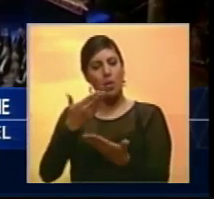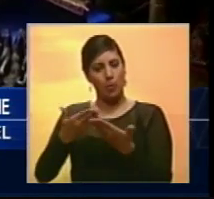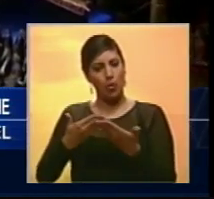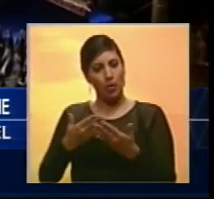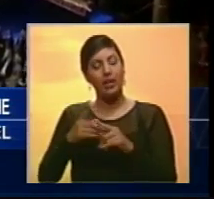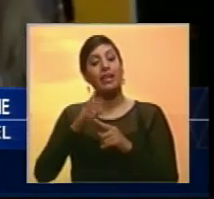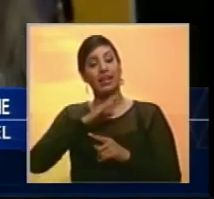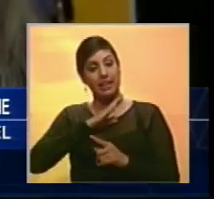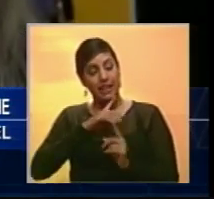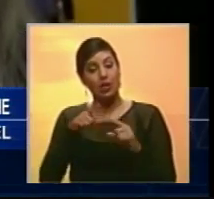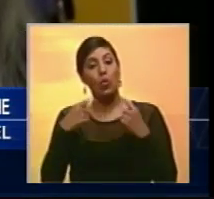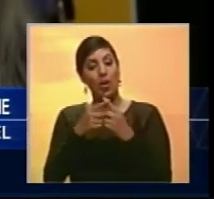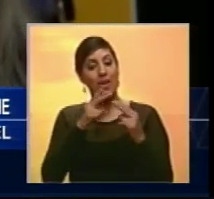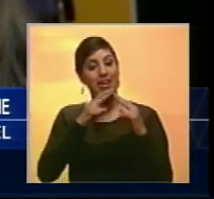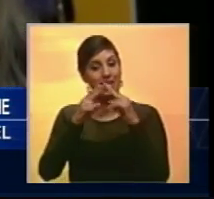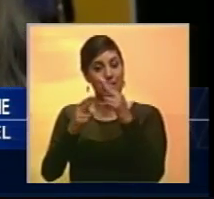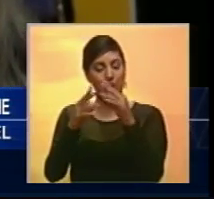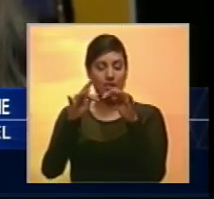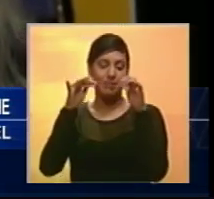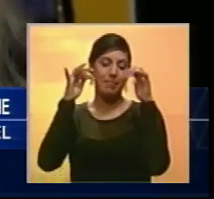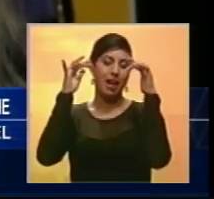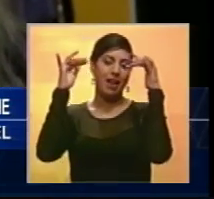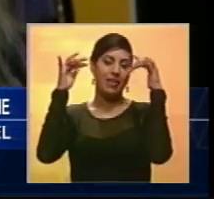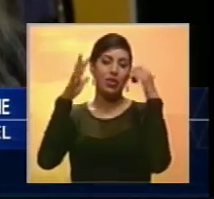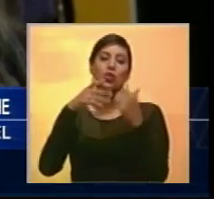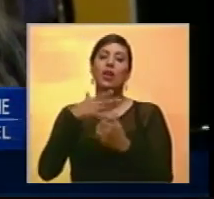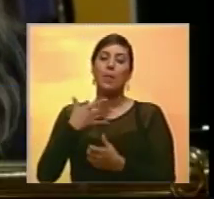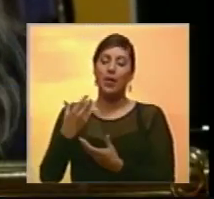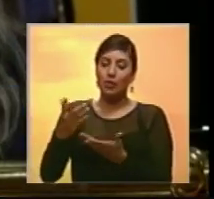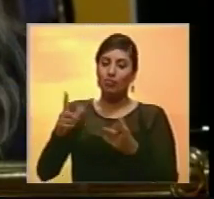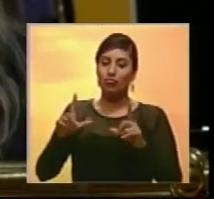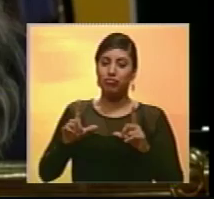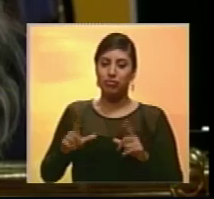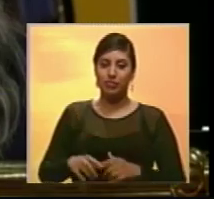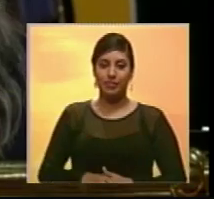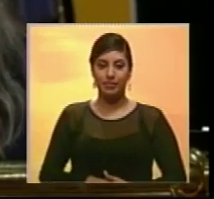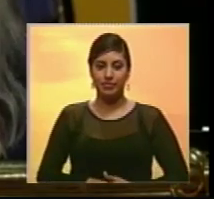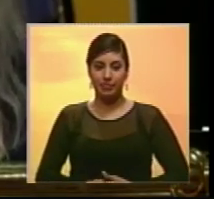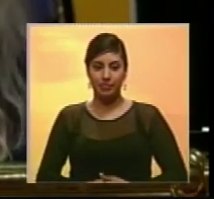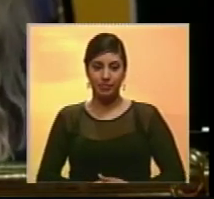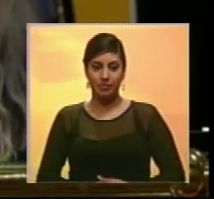planteado y que llegara una respuesta tan maravillosa que le valió el galardón.